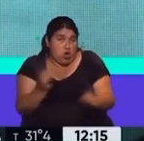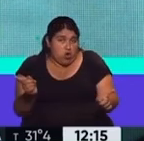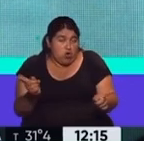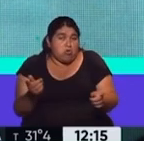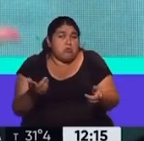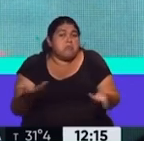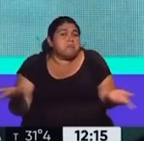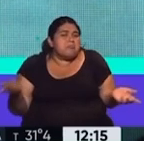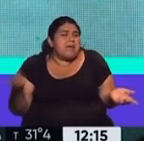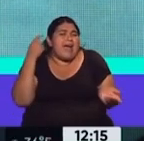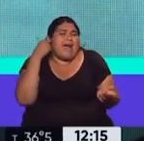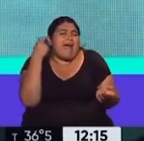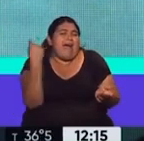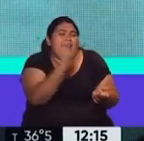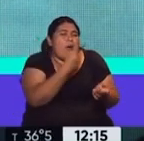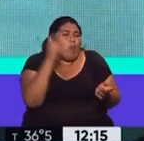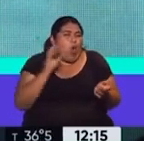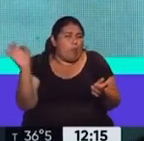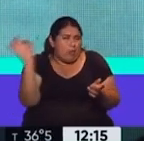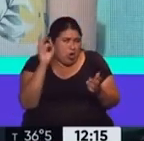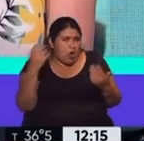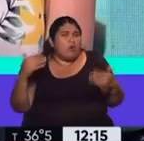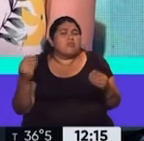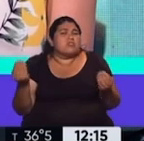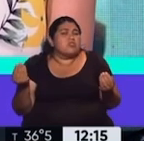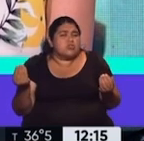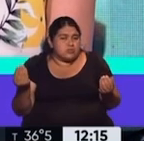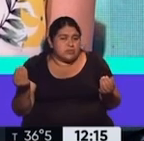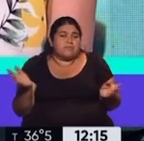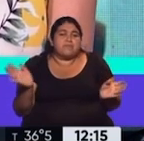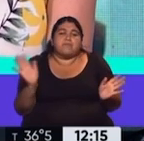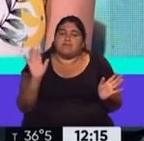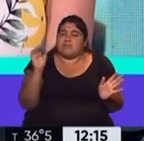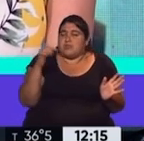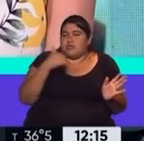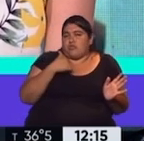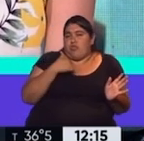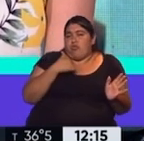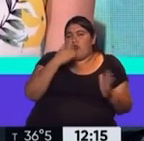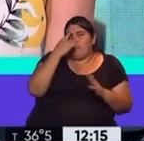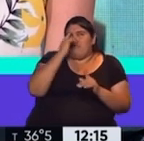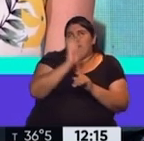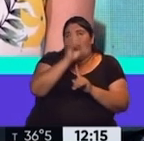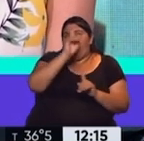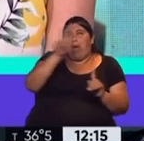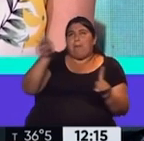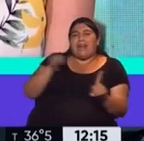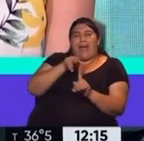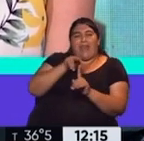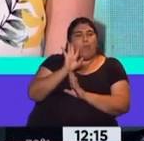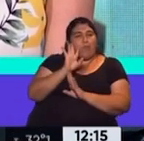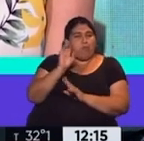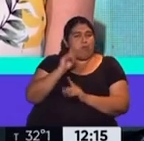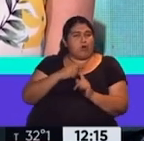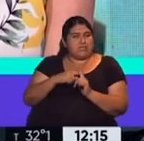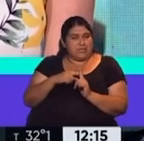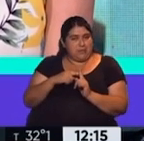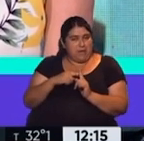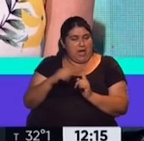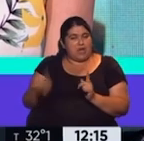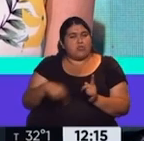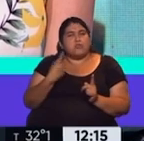el pensamiento particular que podamos tener cada uno de nosotros a ver yo lo puedo ver con un enfoque positivo lo que estamos haciendo